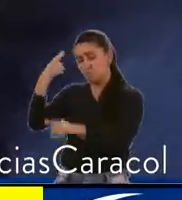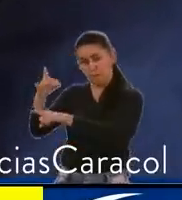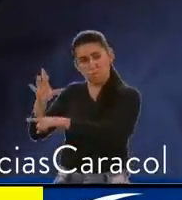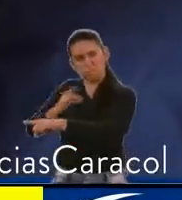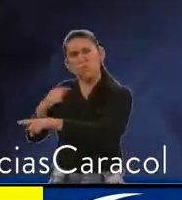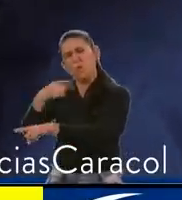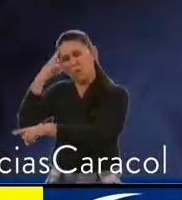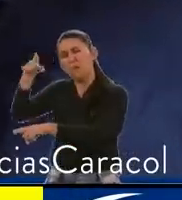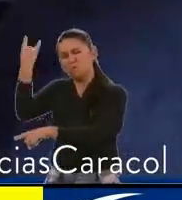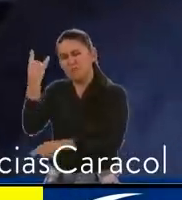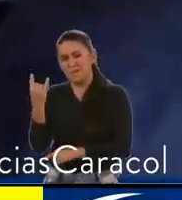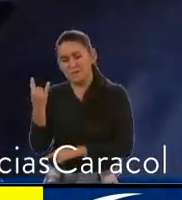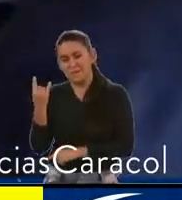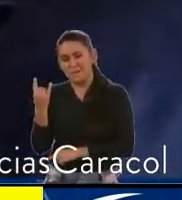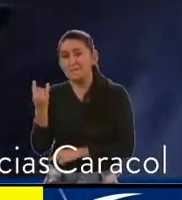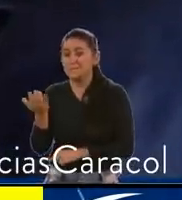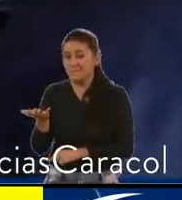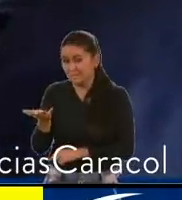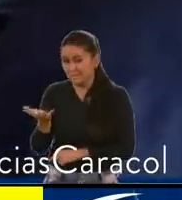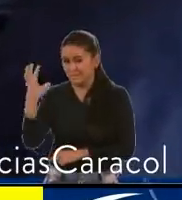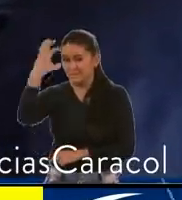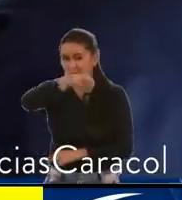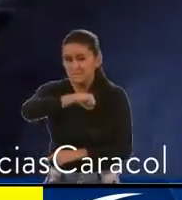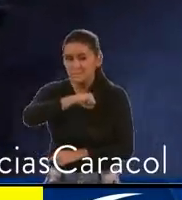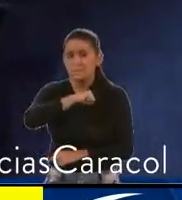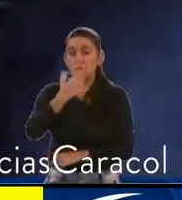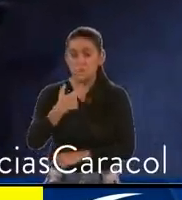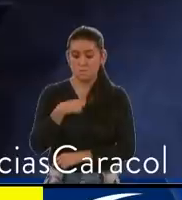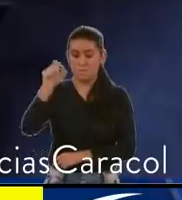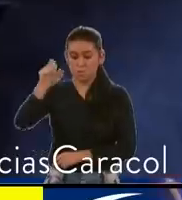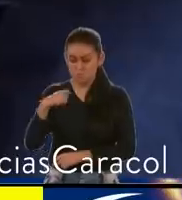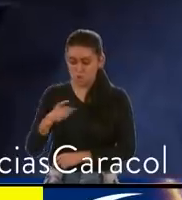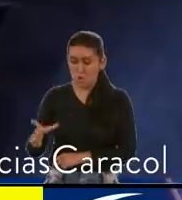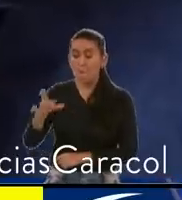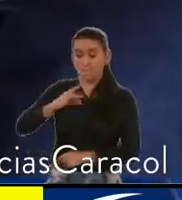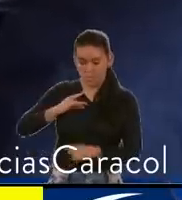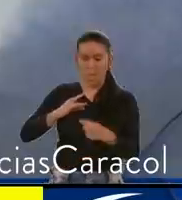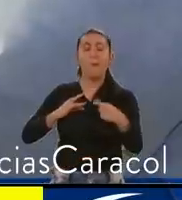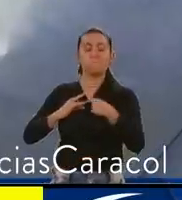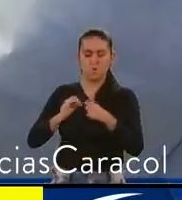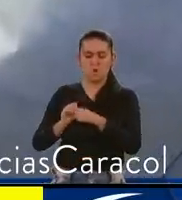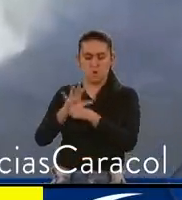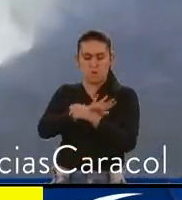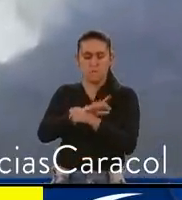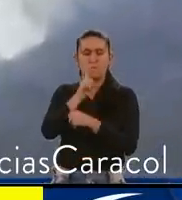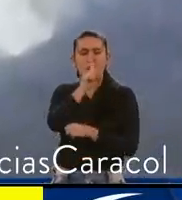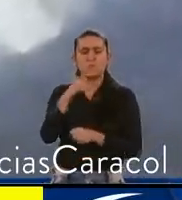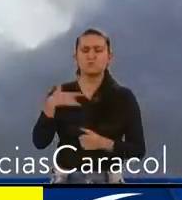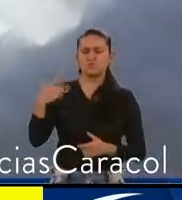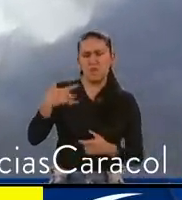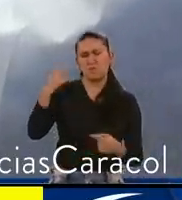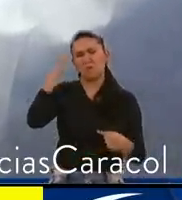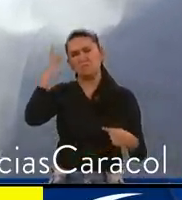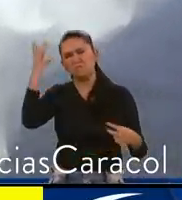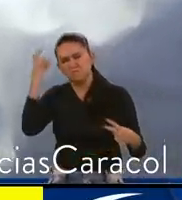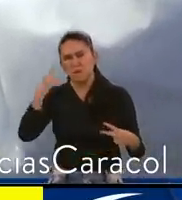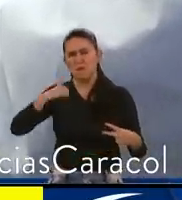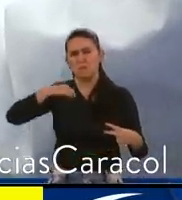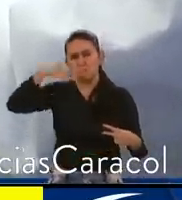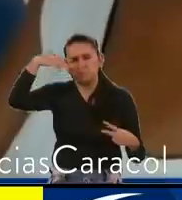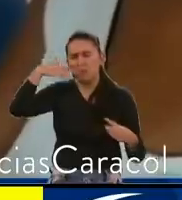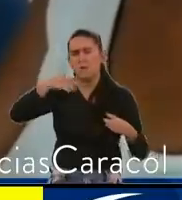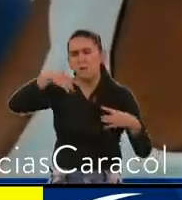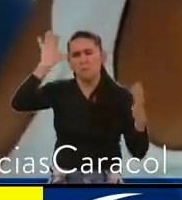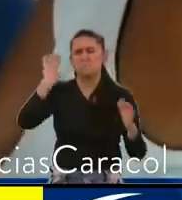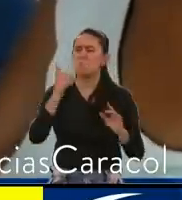Entonces, en ese orden de ideas, el infectado asintomático es el que realmente debe preocupar, porque ese es el que